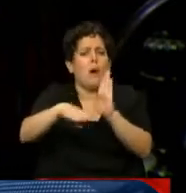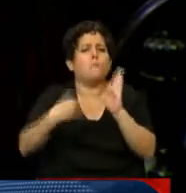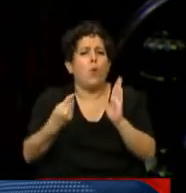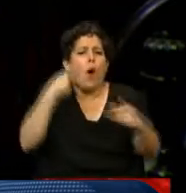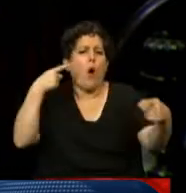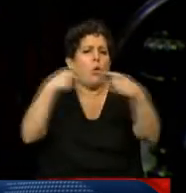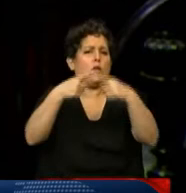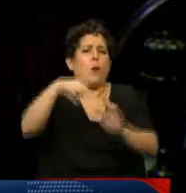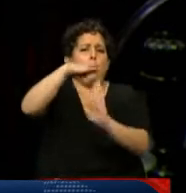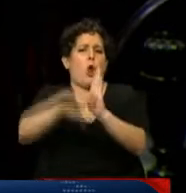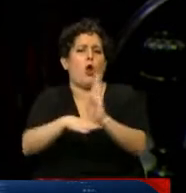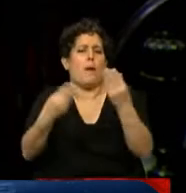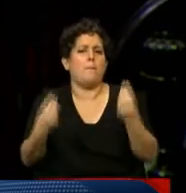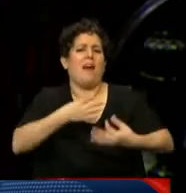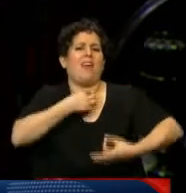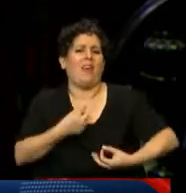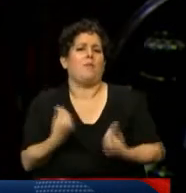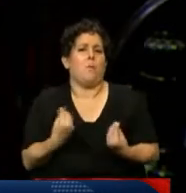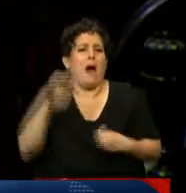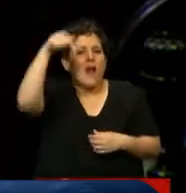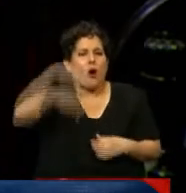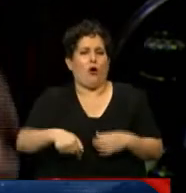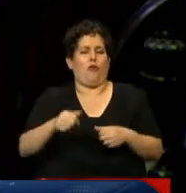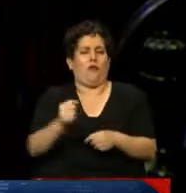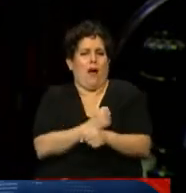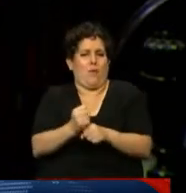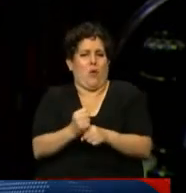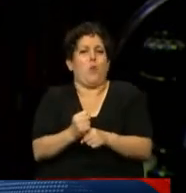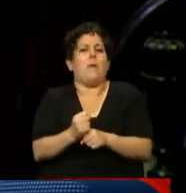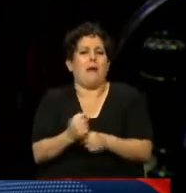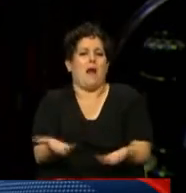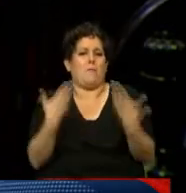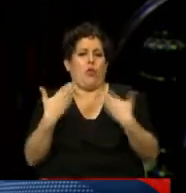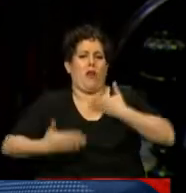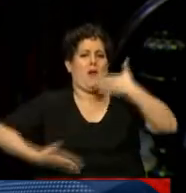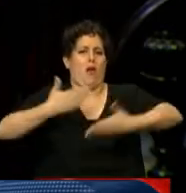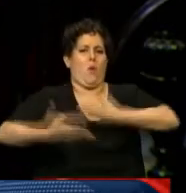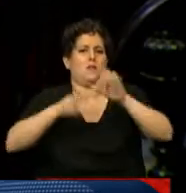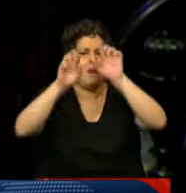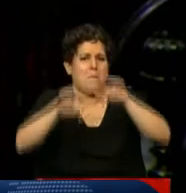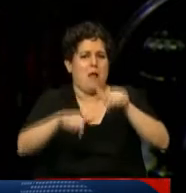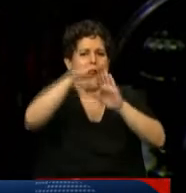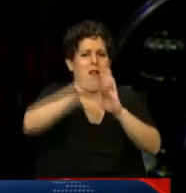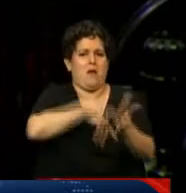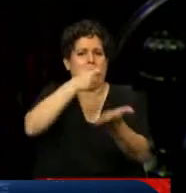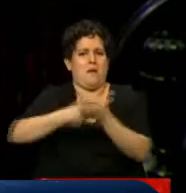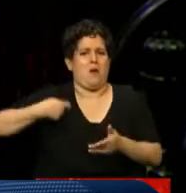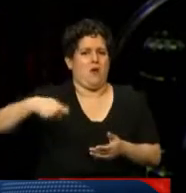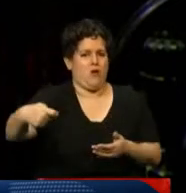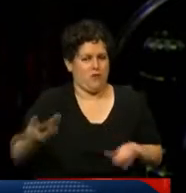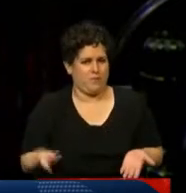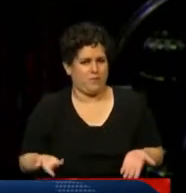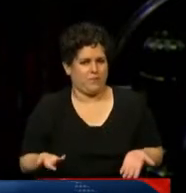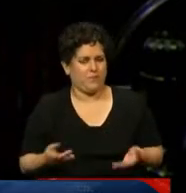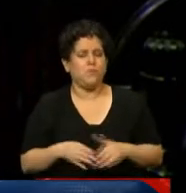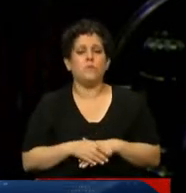que hoy venimos a pedir la autorización para poder hacerlo. Igualmente, se